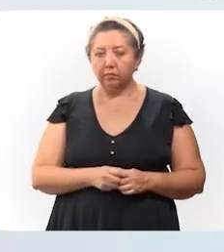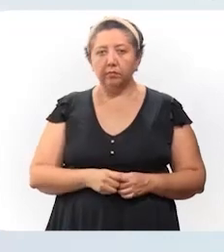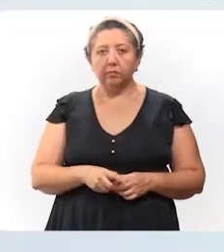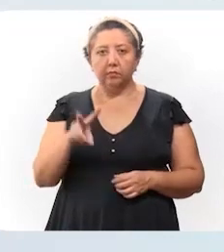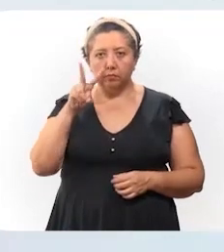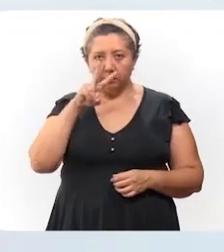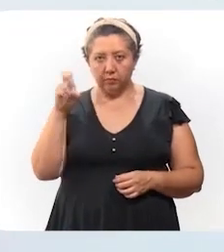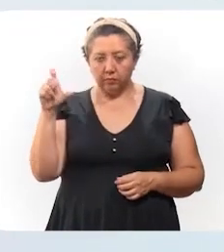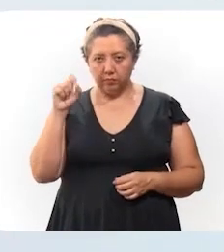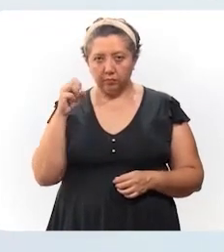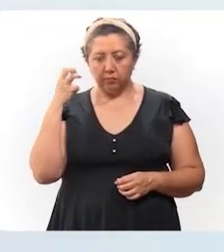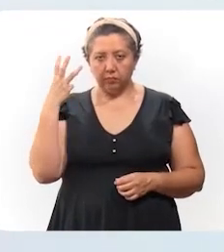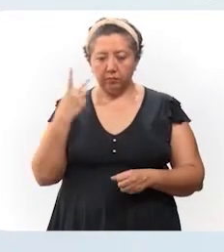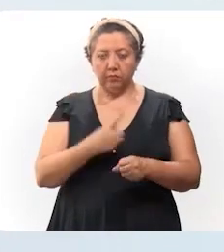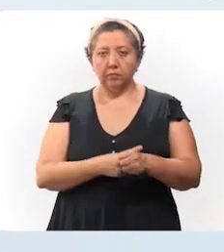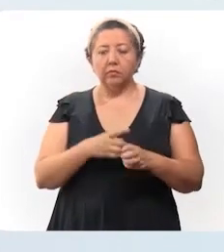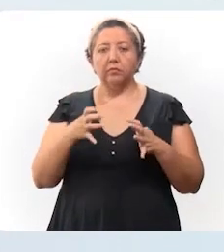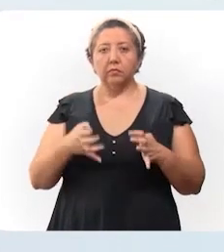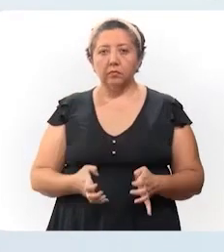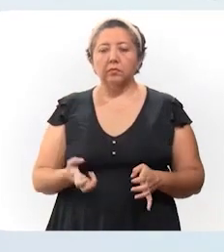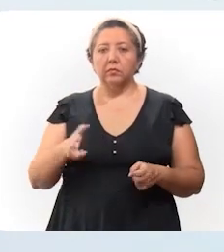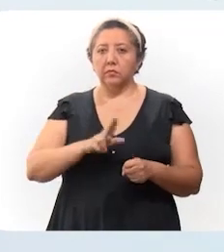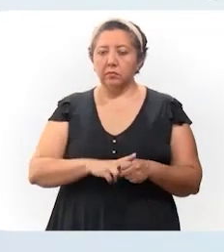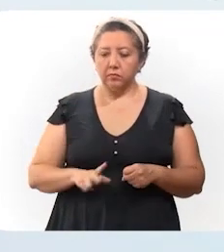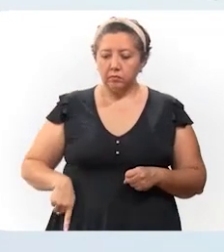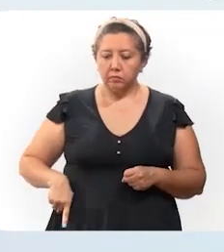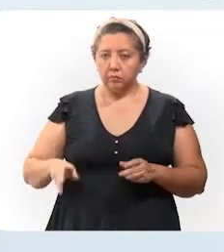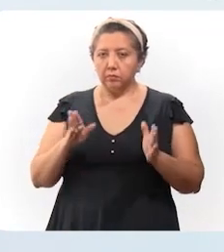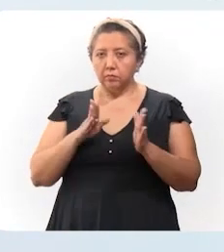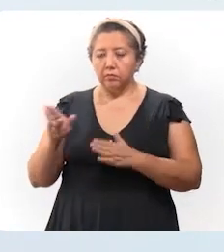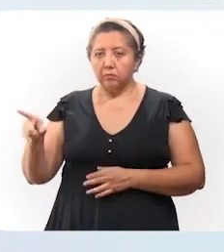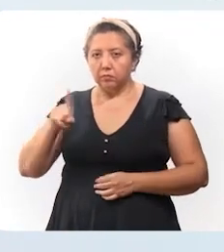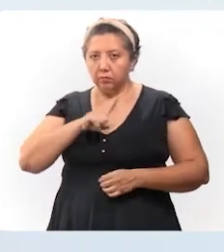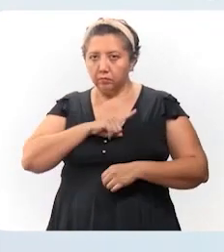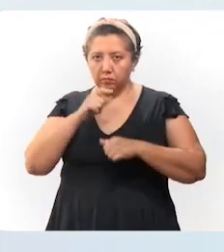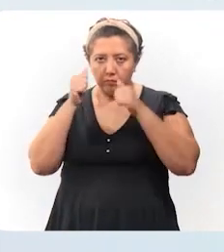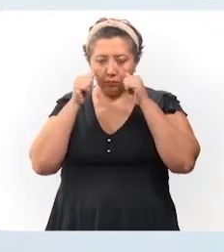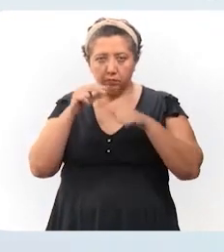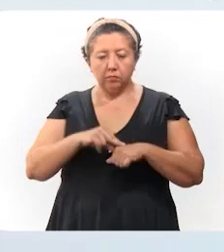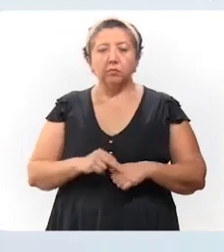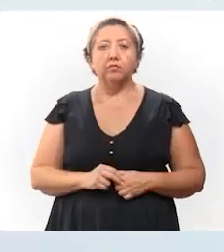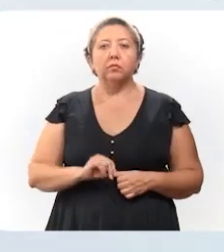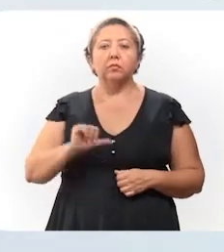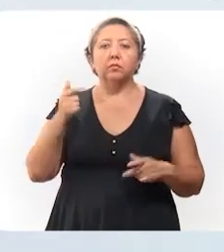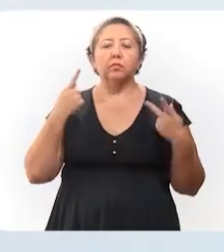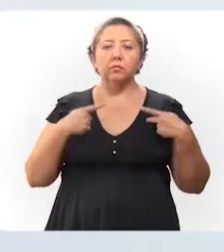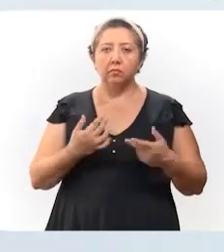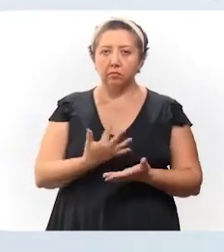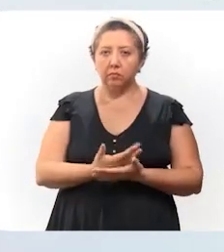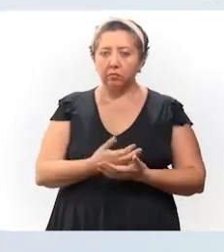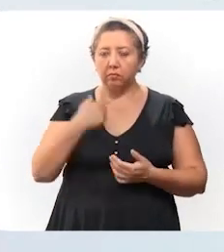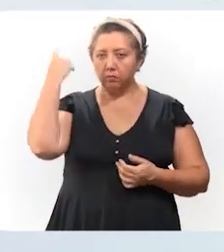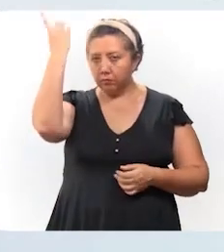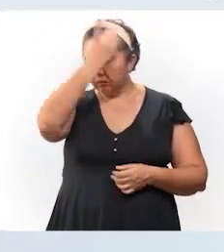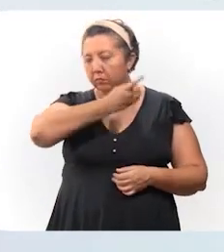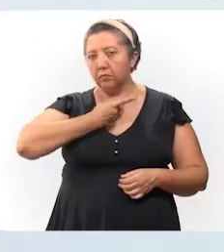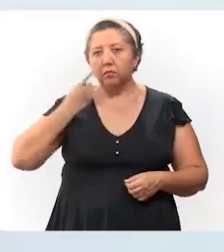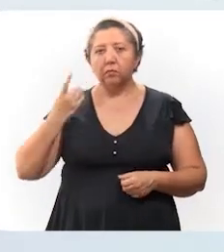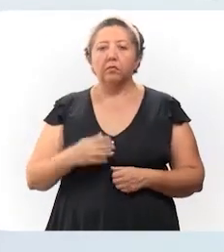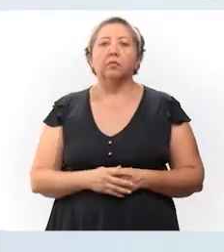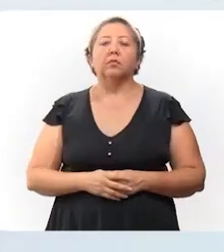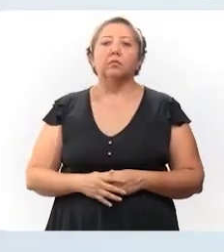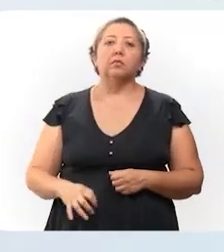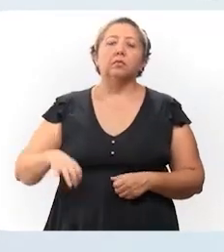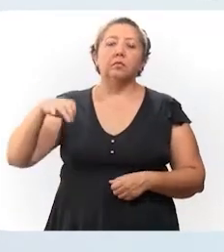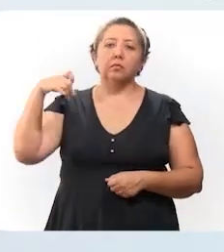mencionó, 223 de los casos positivos están en hospitales públicos y en aislamiento total. Hay otros pacientes a la espera de